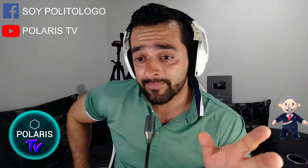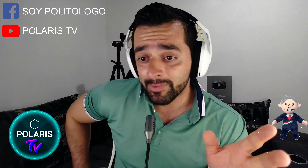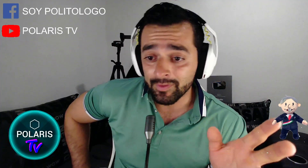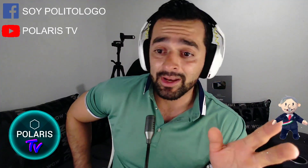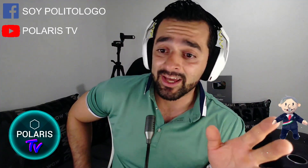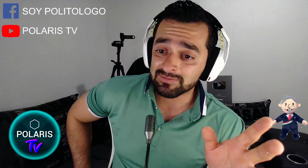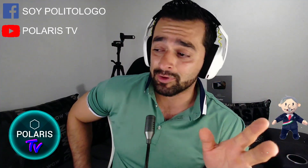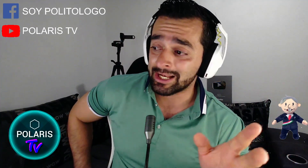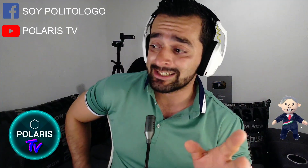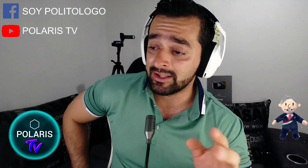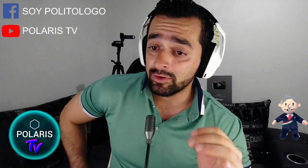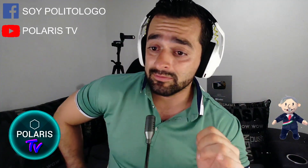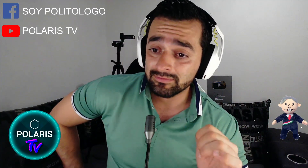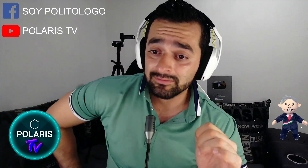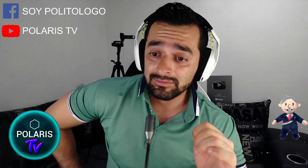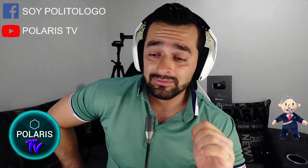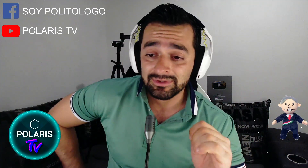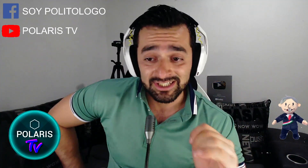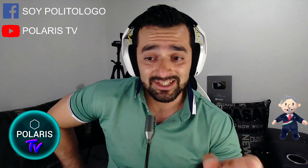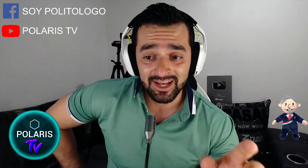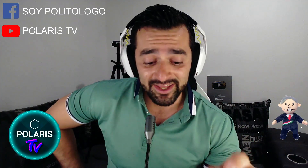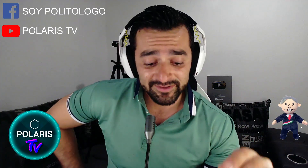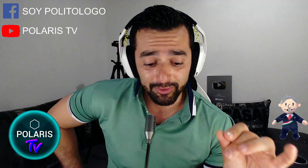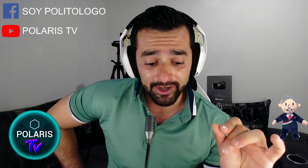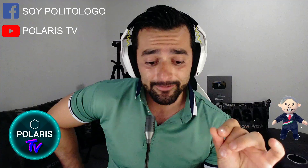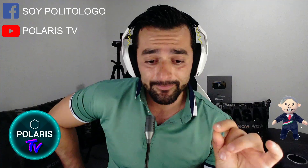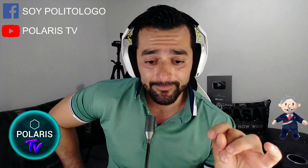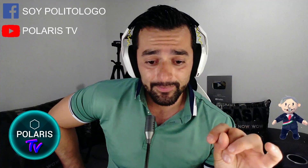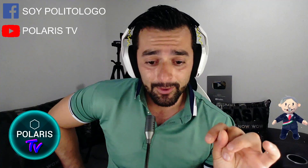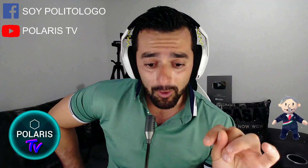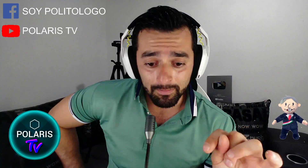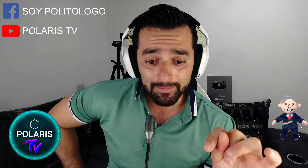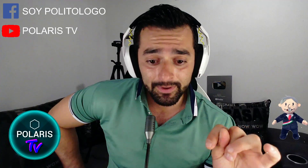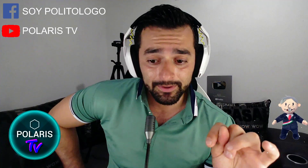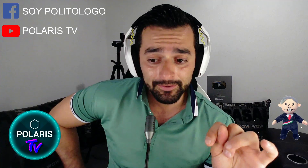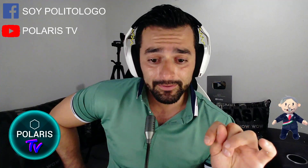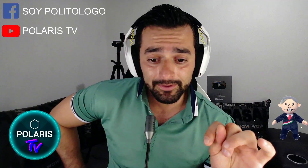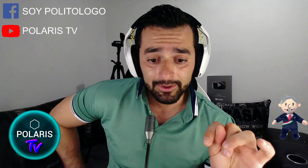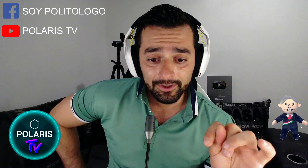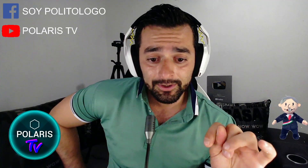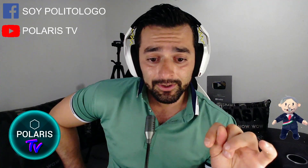hay es llamar ya exponer el acento Es que le quieres poner